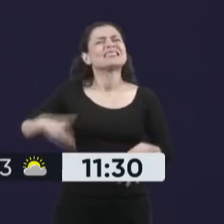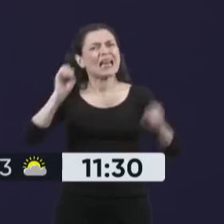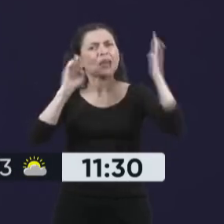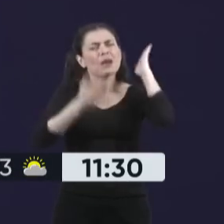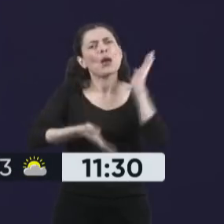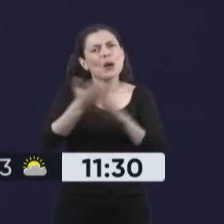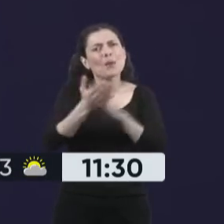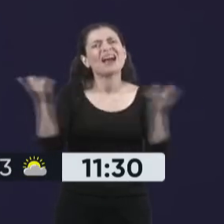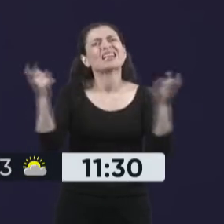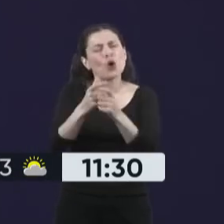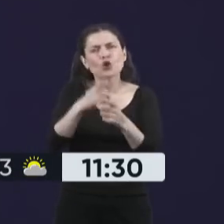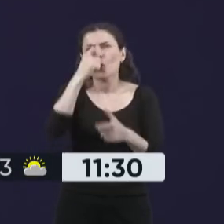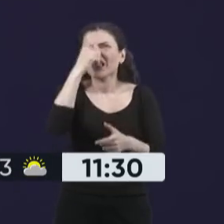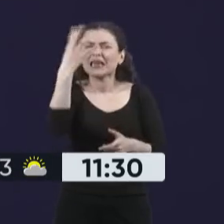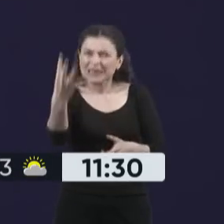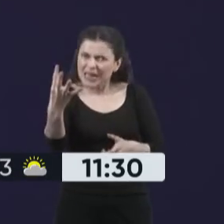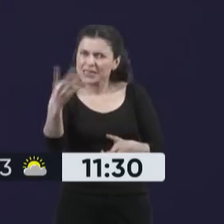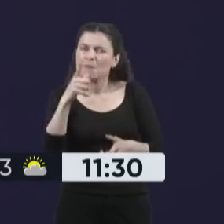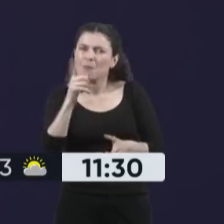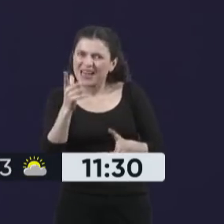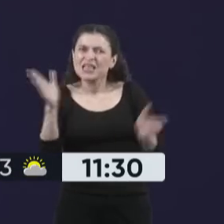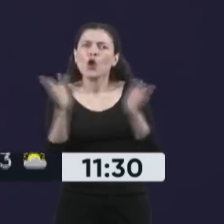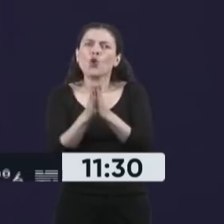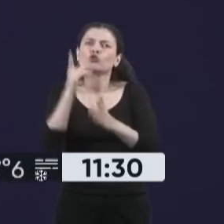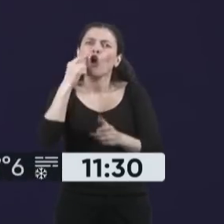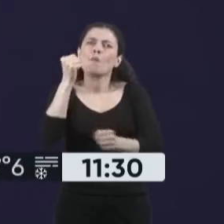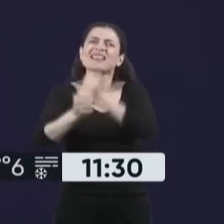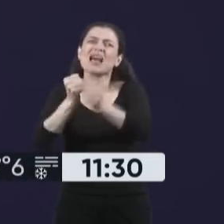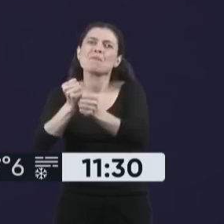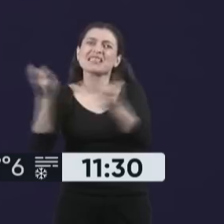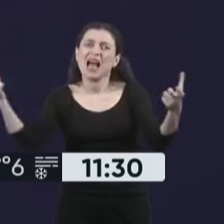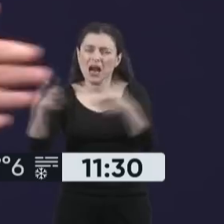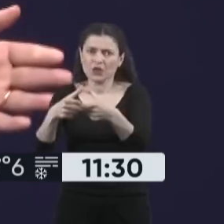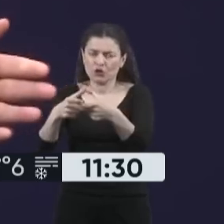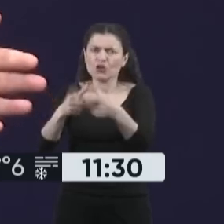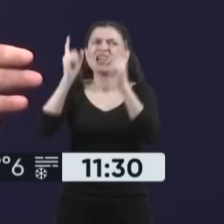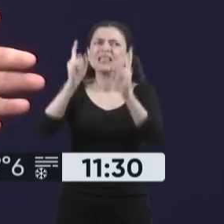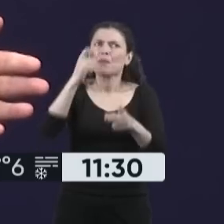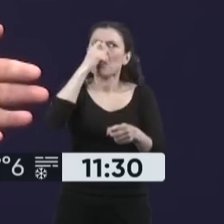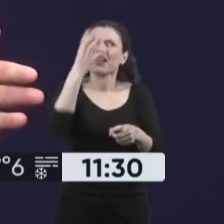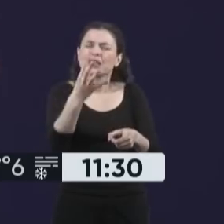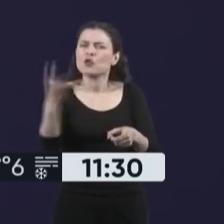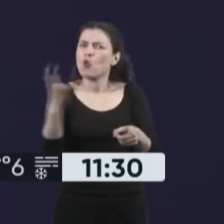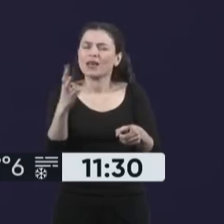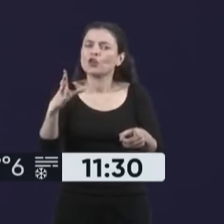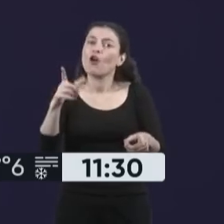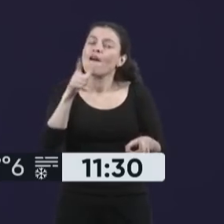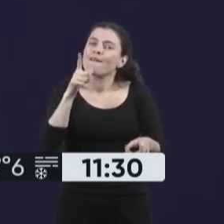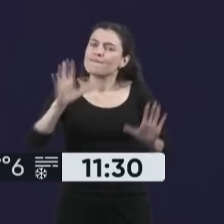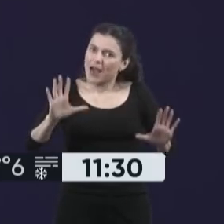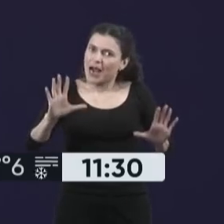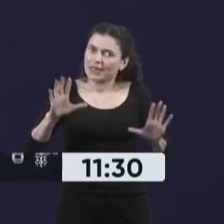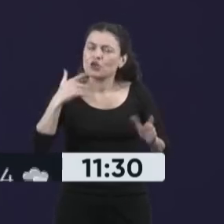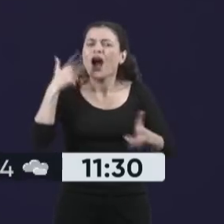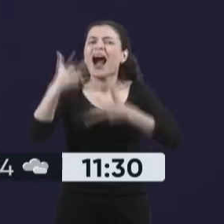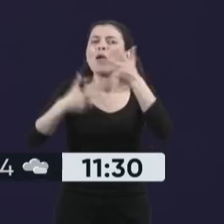en México el día 23 y entiendo que la CIPAC es el día 24. Me haces hablar de cosas que no hablo, como son las